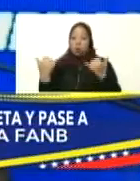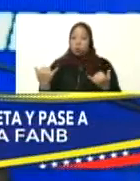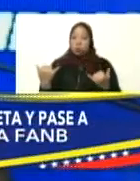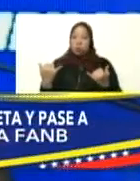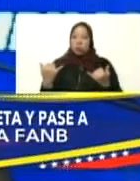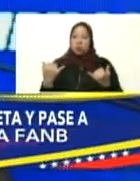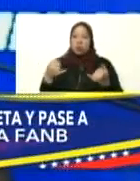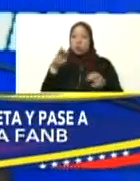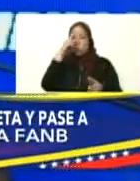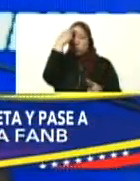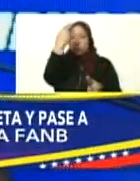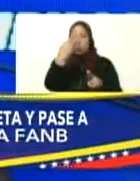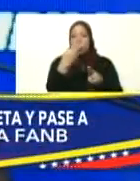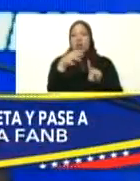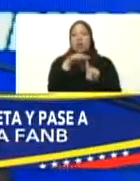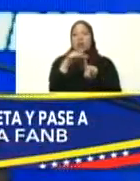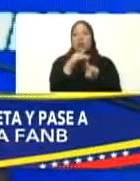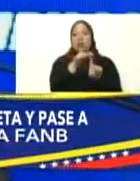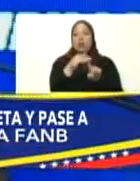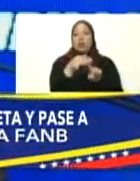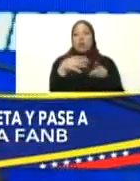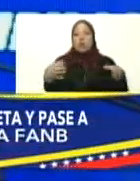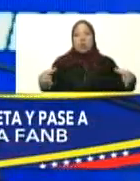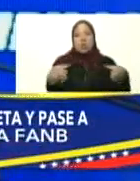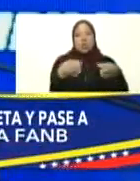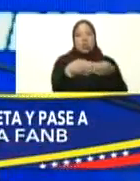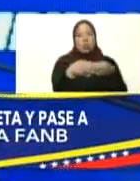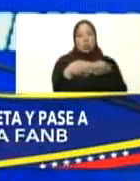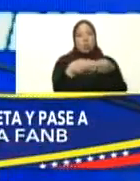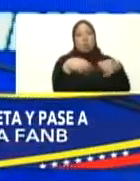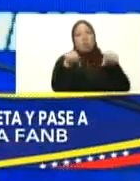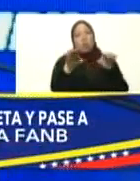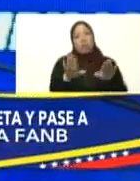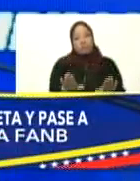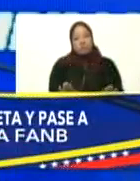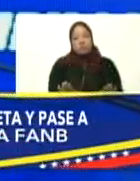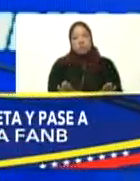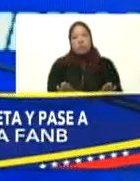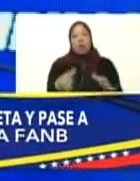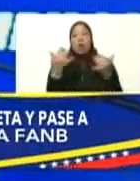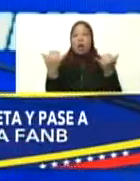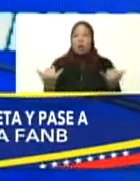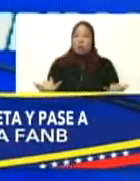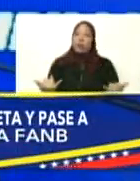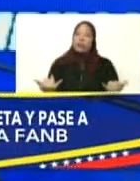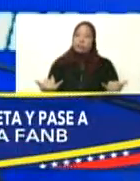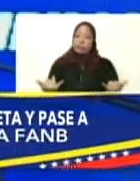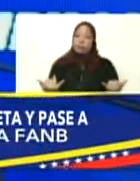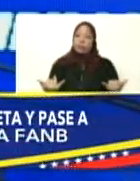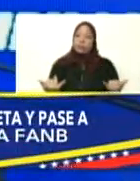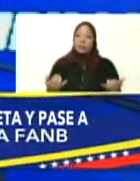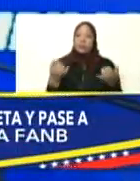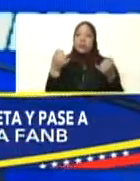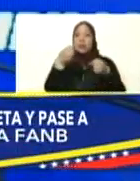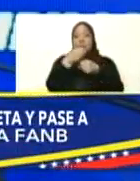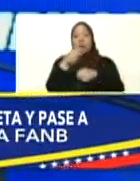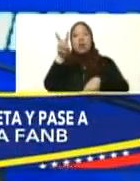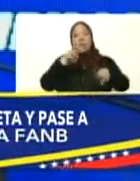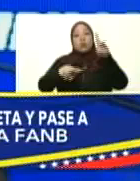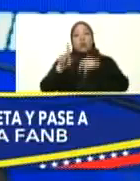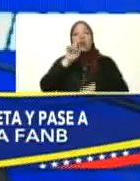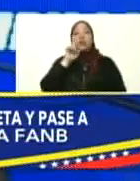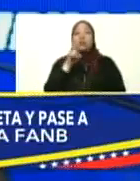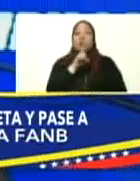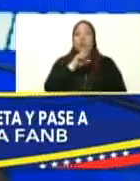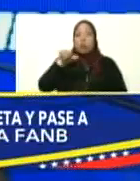la honrosa situación de reserva activa. Pero ha llegado la hora, y debo expresar en nombre de